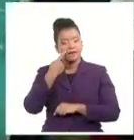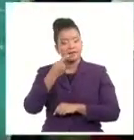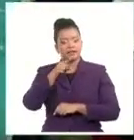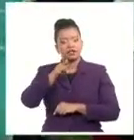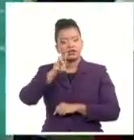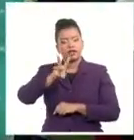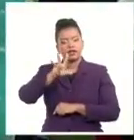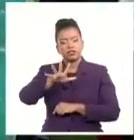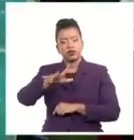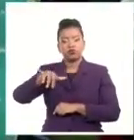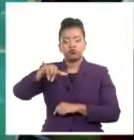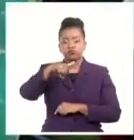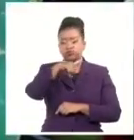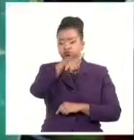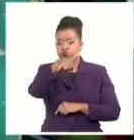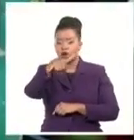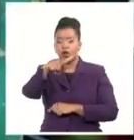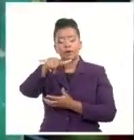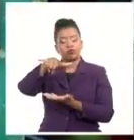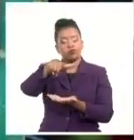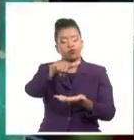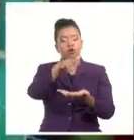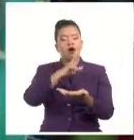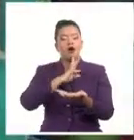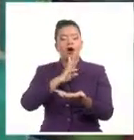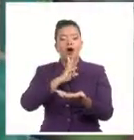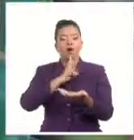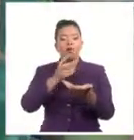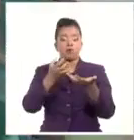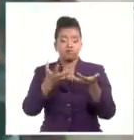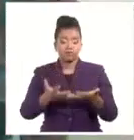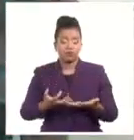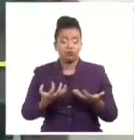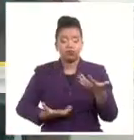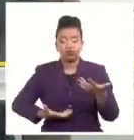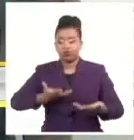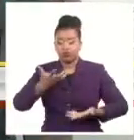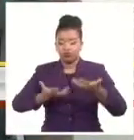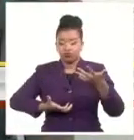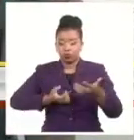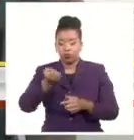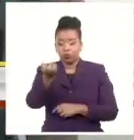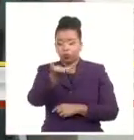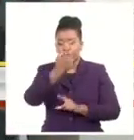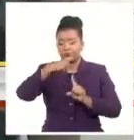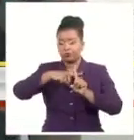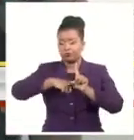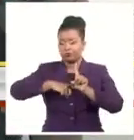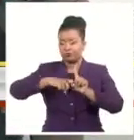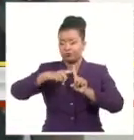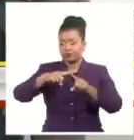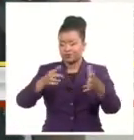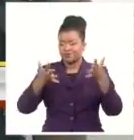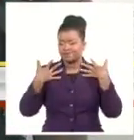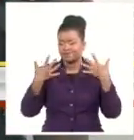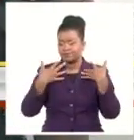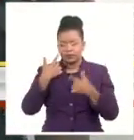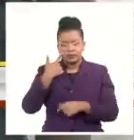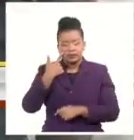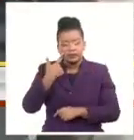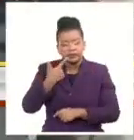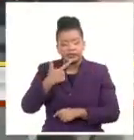135 misiones de vuelo, vertiendo el agua sobre las llamas en medio de la densa humareda, las altas temperaturas, la reducida